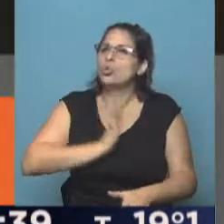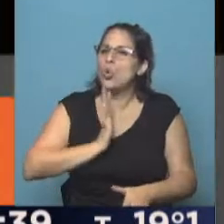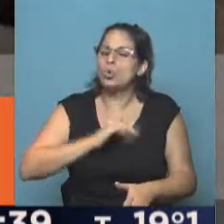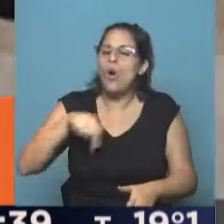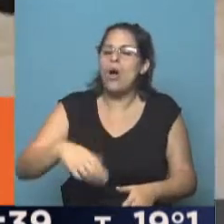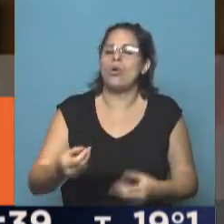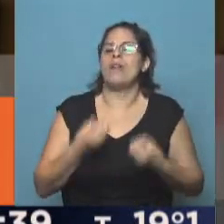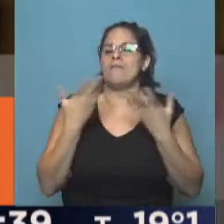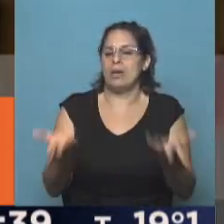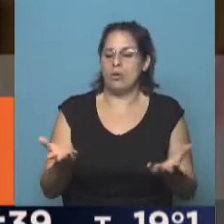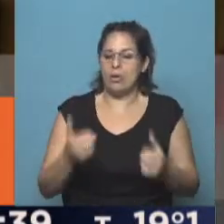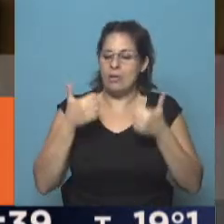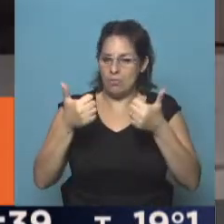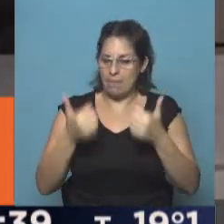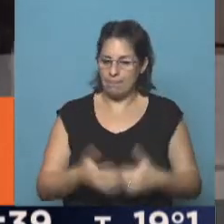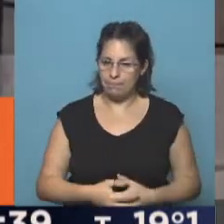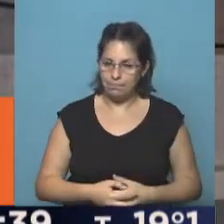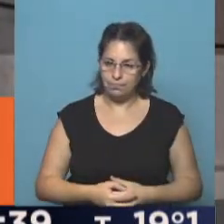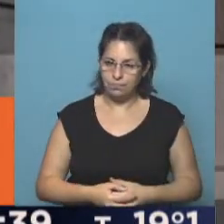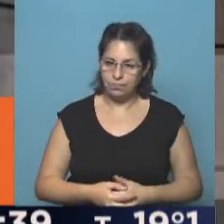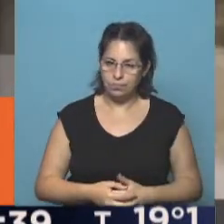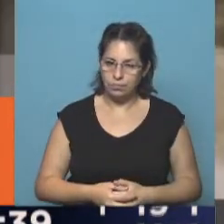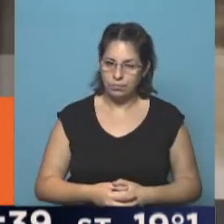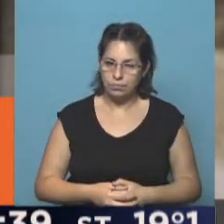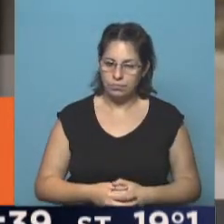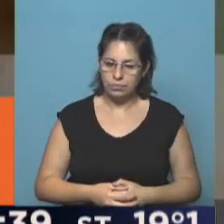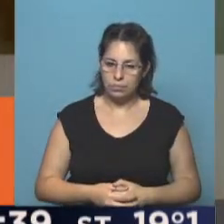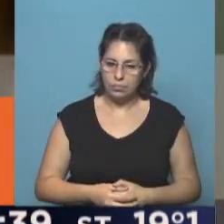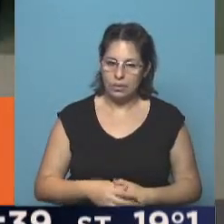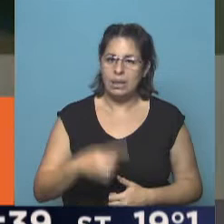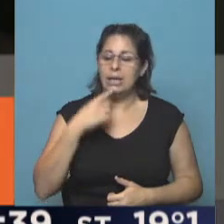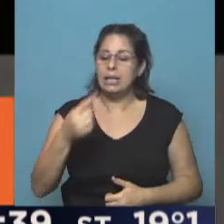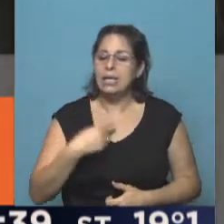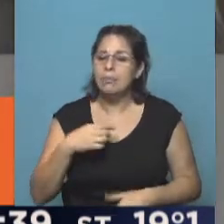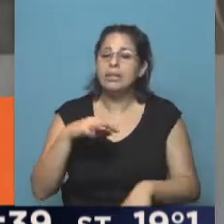estoy bien. Fue lo más hermoso que me pasó en mucho tiempo. No tengo una respuesta médica a